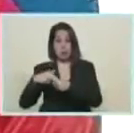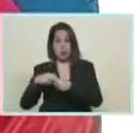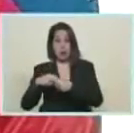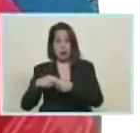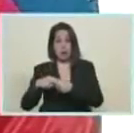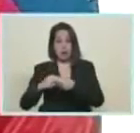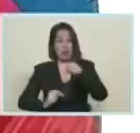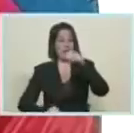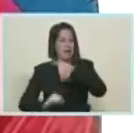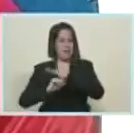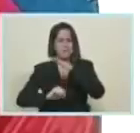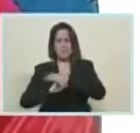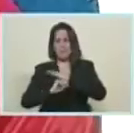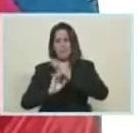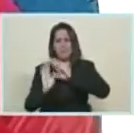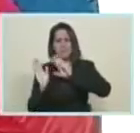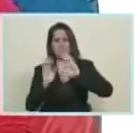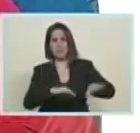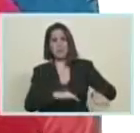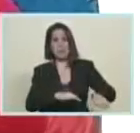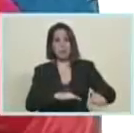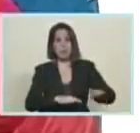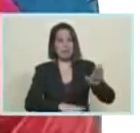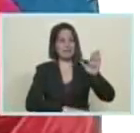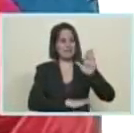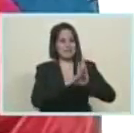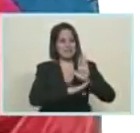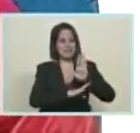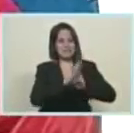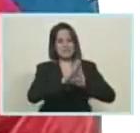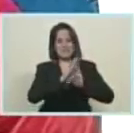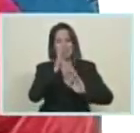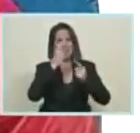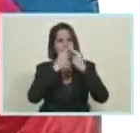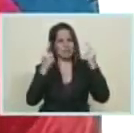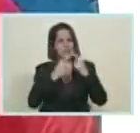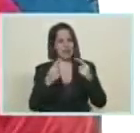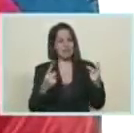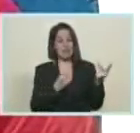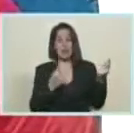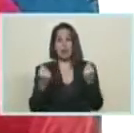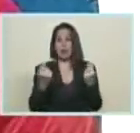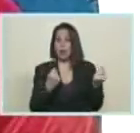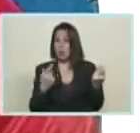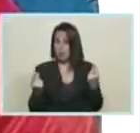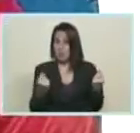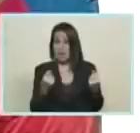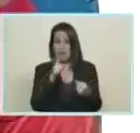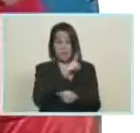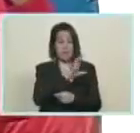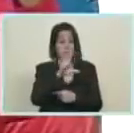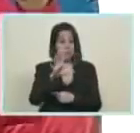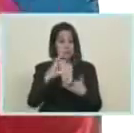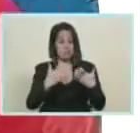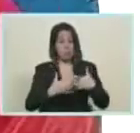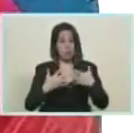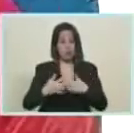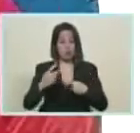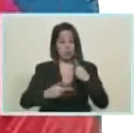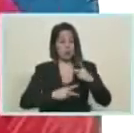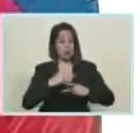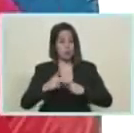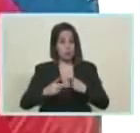palanca que sustente el desarrollo de la diversificación de la economía en 15 motores productivos,